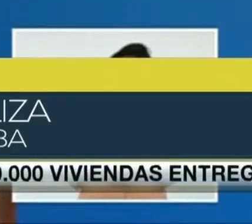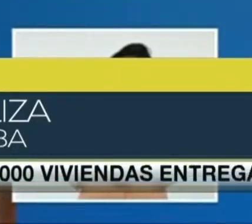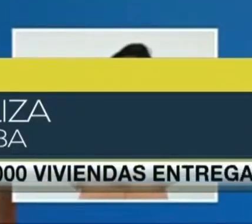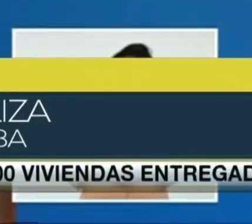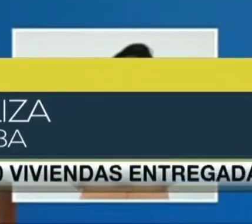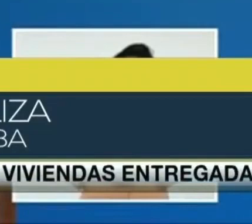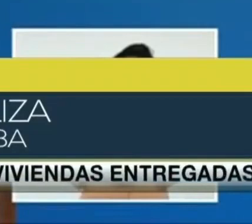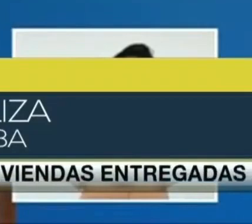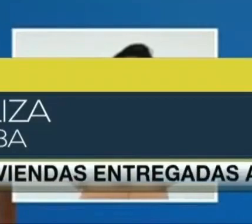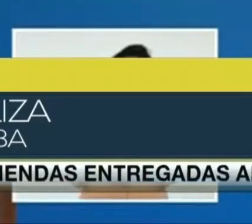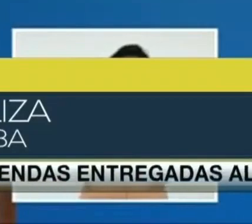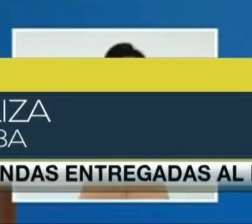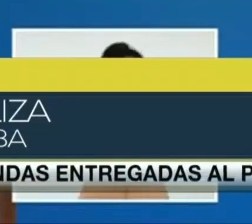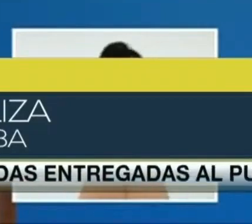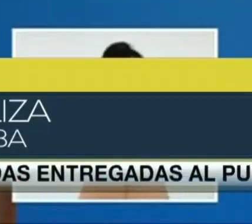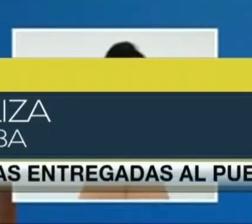ingente.